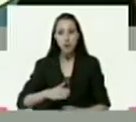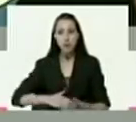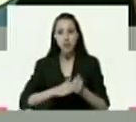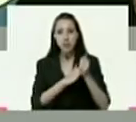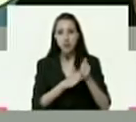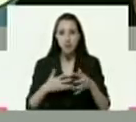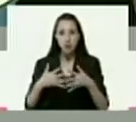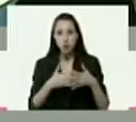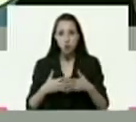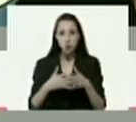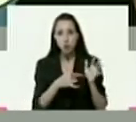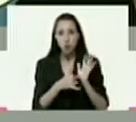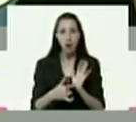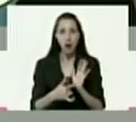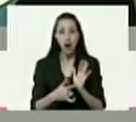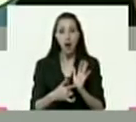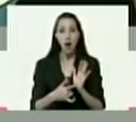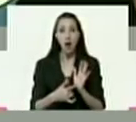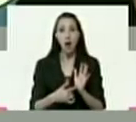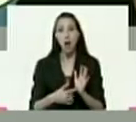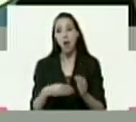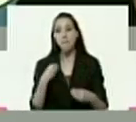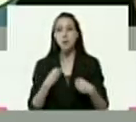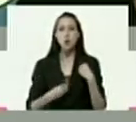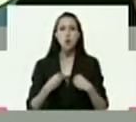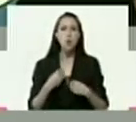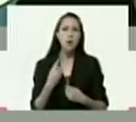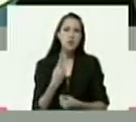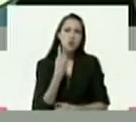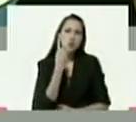de dormir o le preocupa que un niño en Venezuela